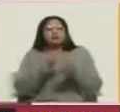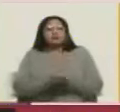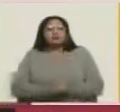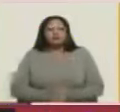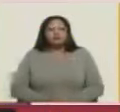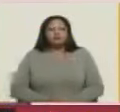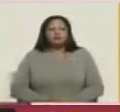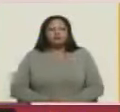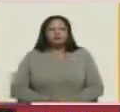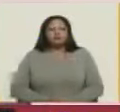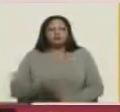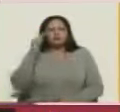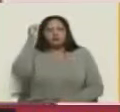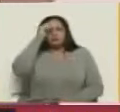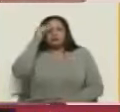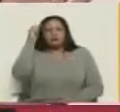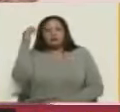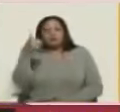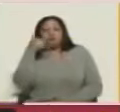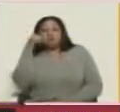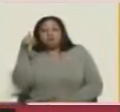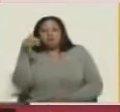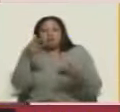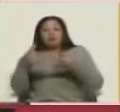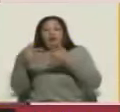el imperialismo acabó con